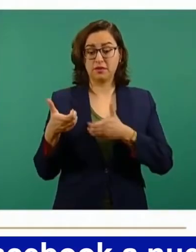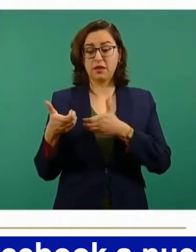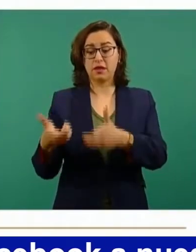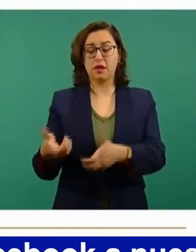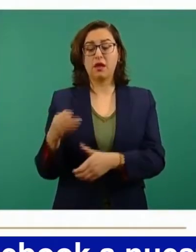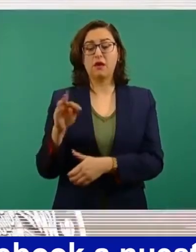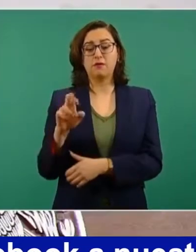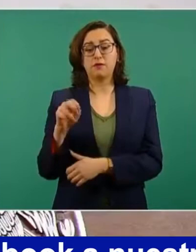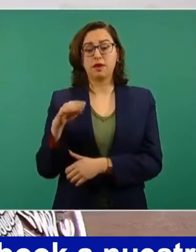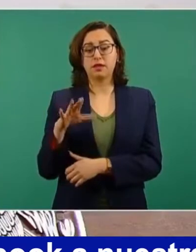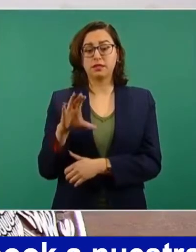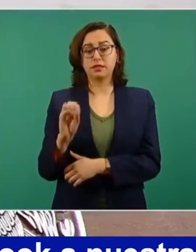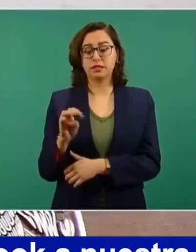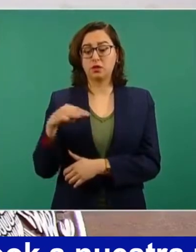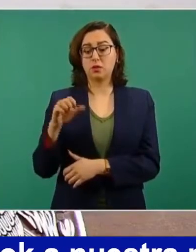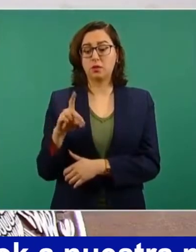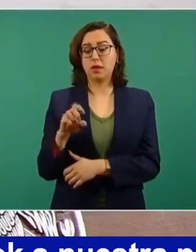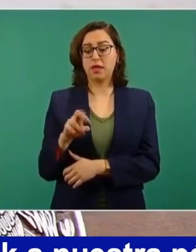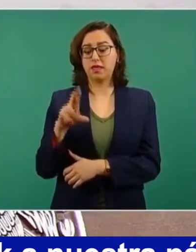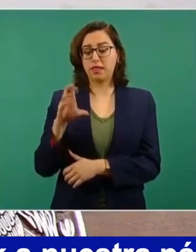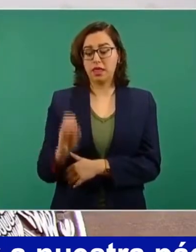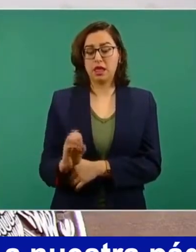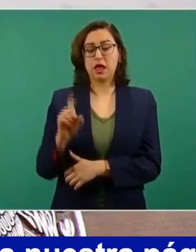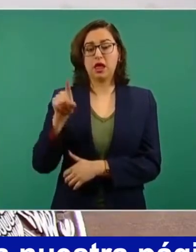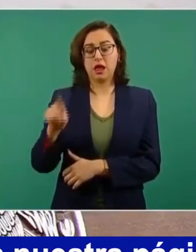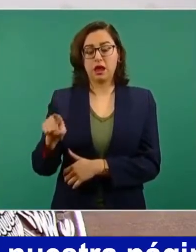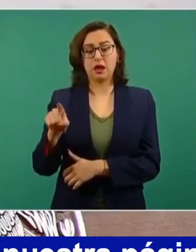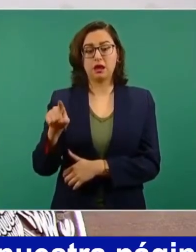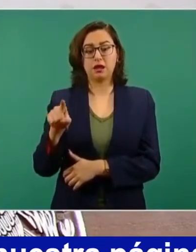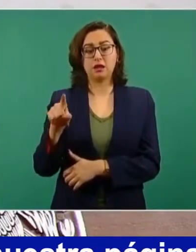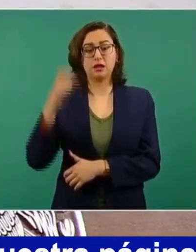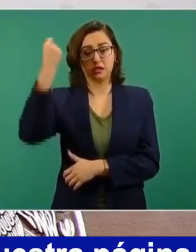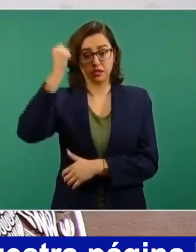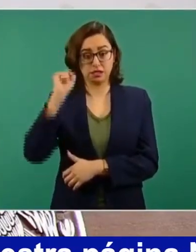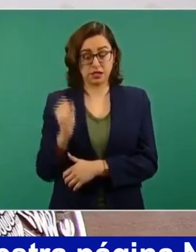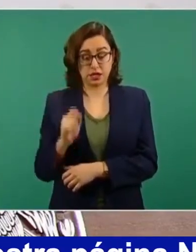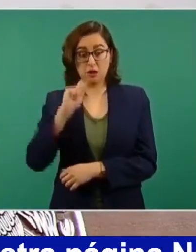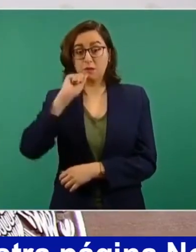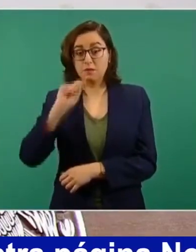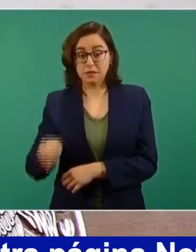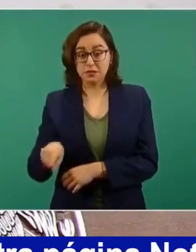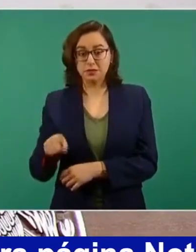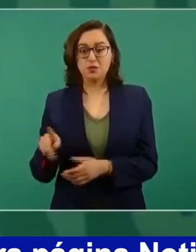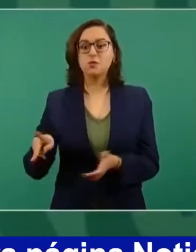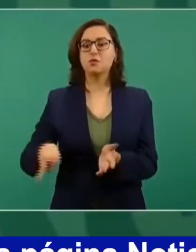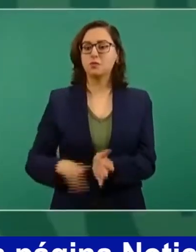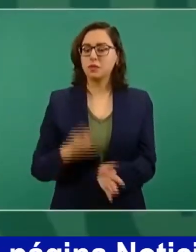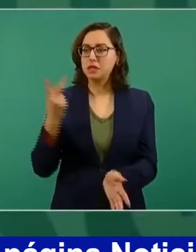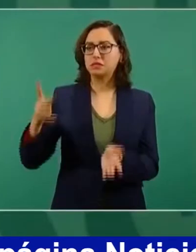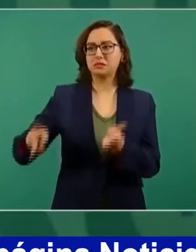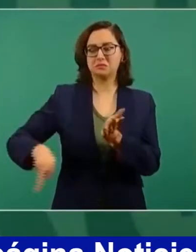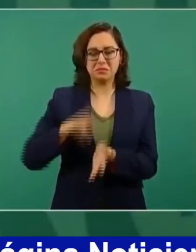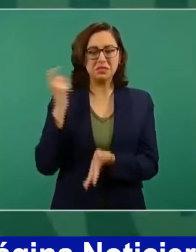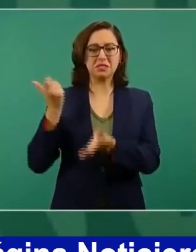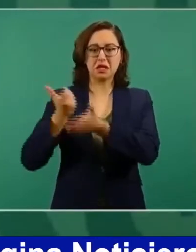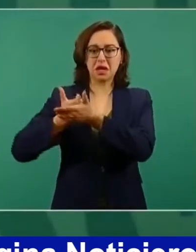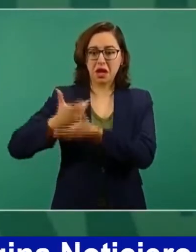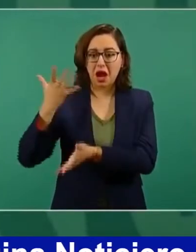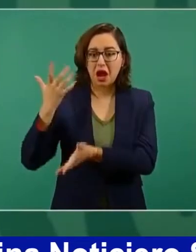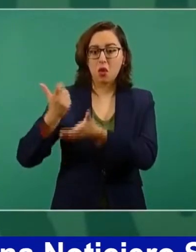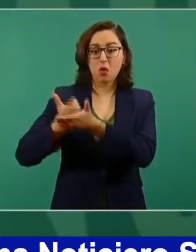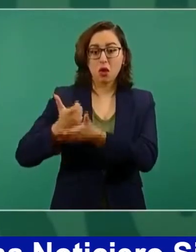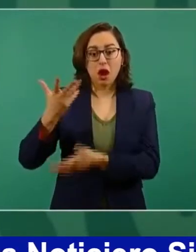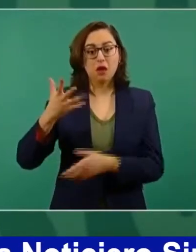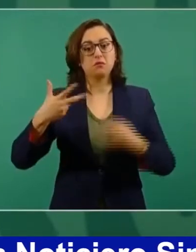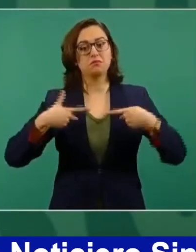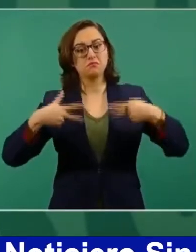número 3088, Colonia Guadalupe Victoria, en Culiacán, Sinaloa, tuvo el precio más alto, por lo que